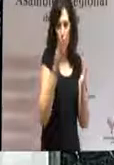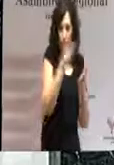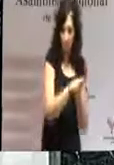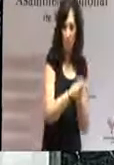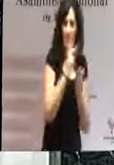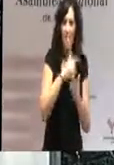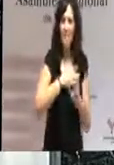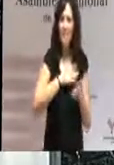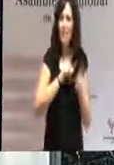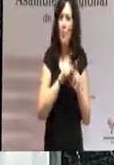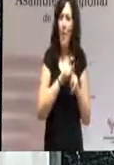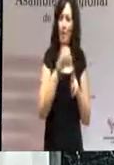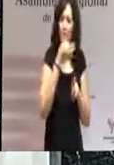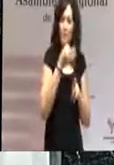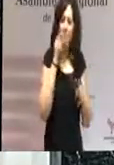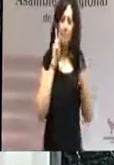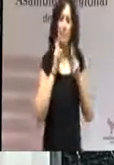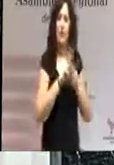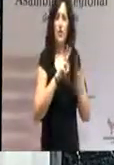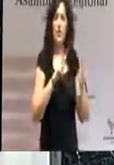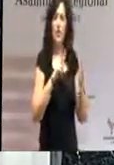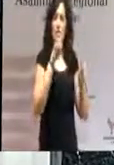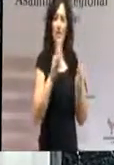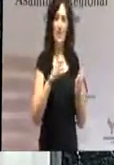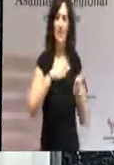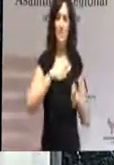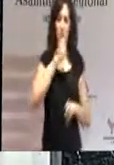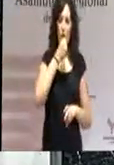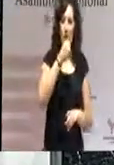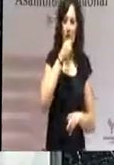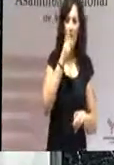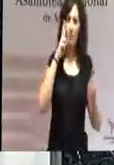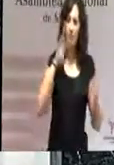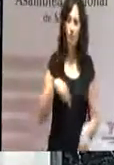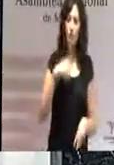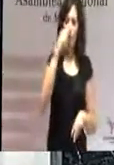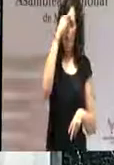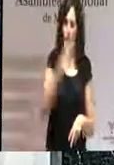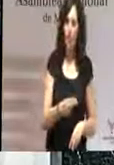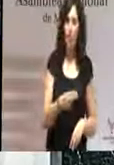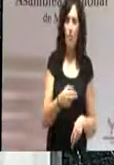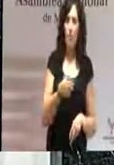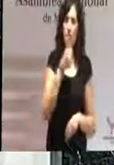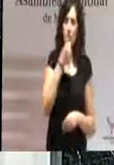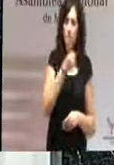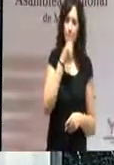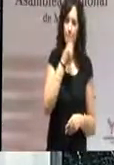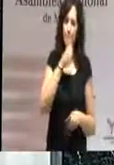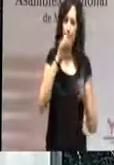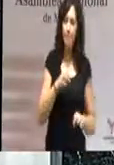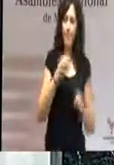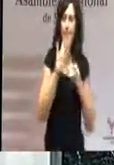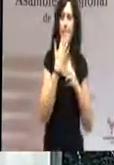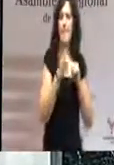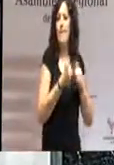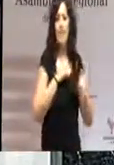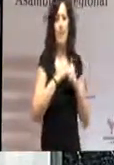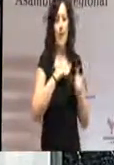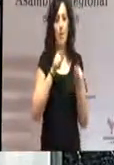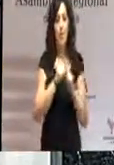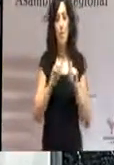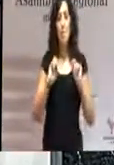honrado, un socialista, un murciano ejemplar, que lideró los primeros pasos de esta